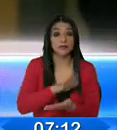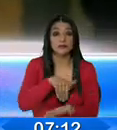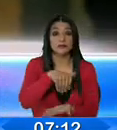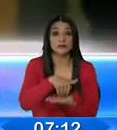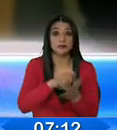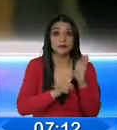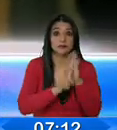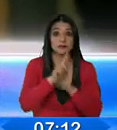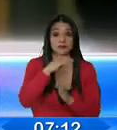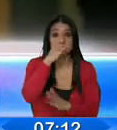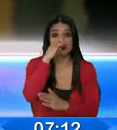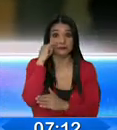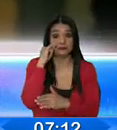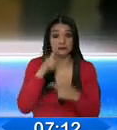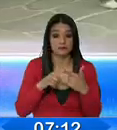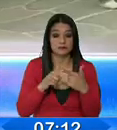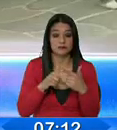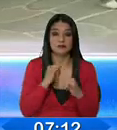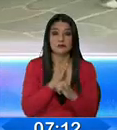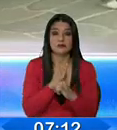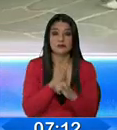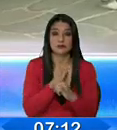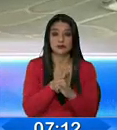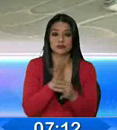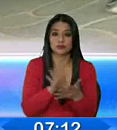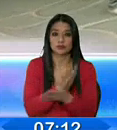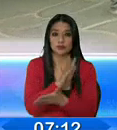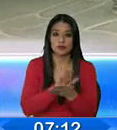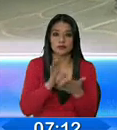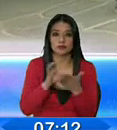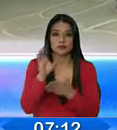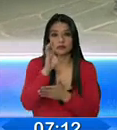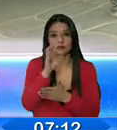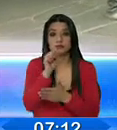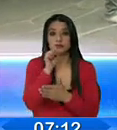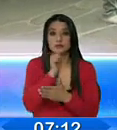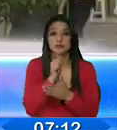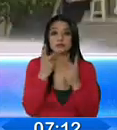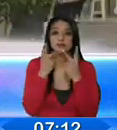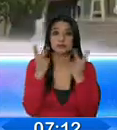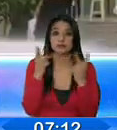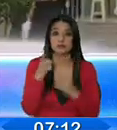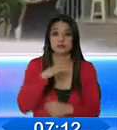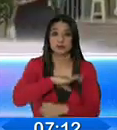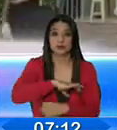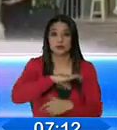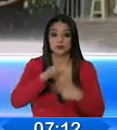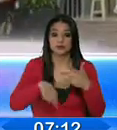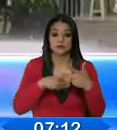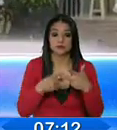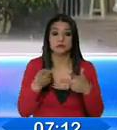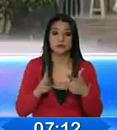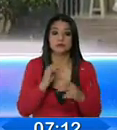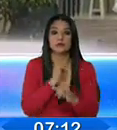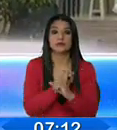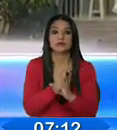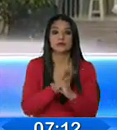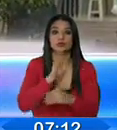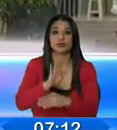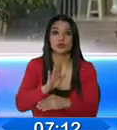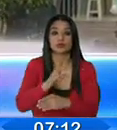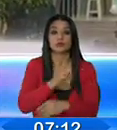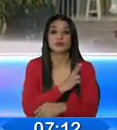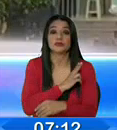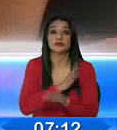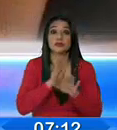desarrollo infantil, instituciones educativas particulares, fiscomisionales y municipales, así como las instituciones de educación superior,